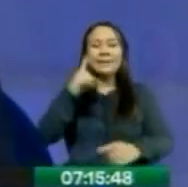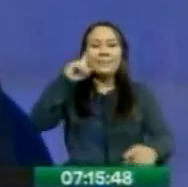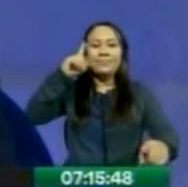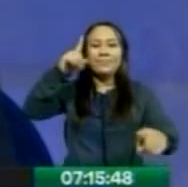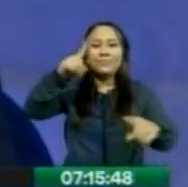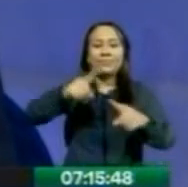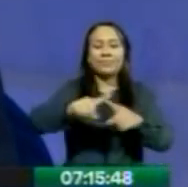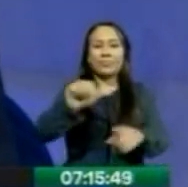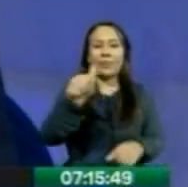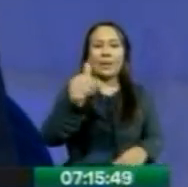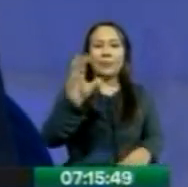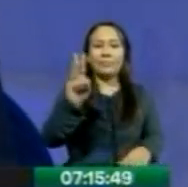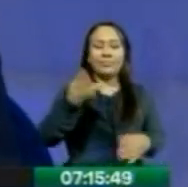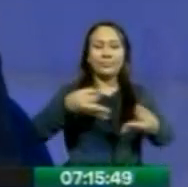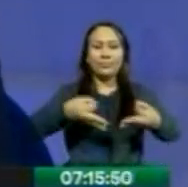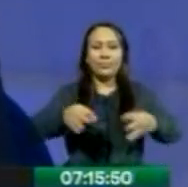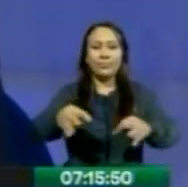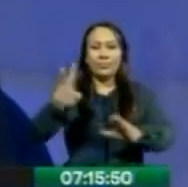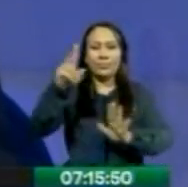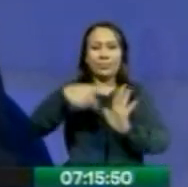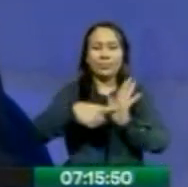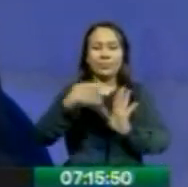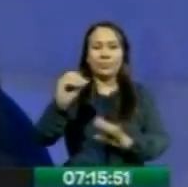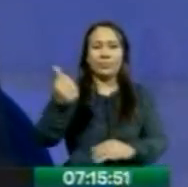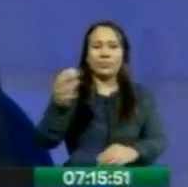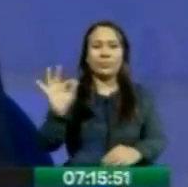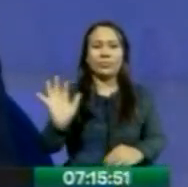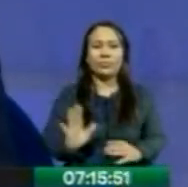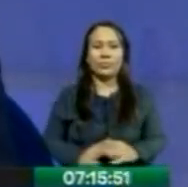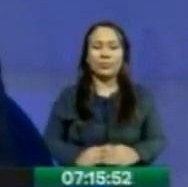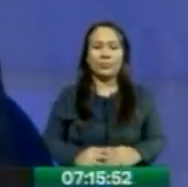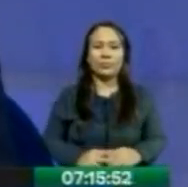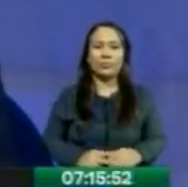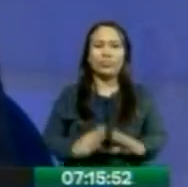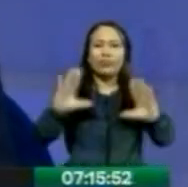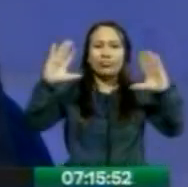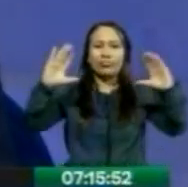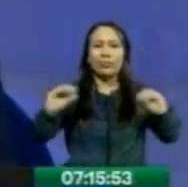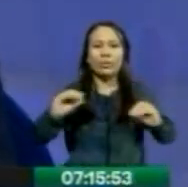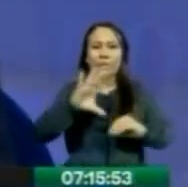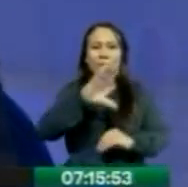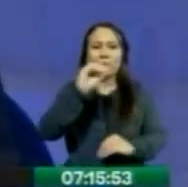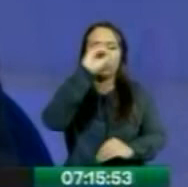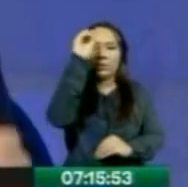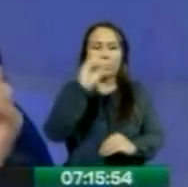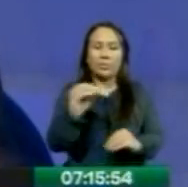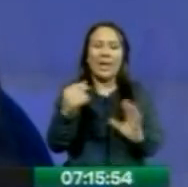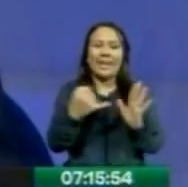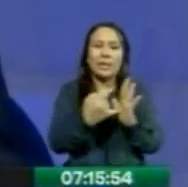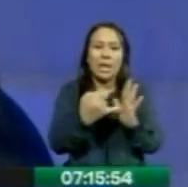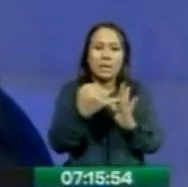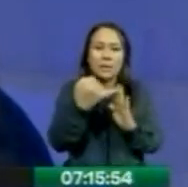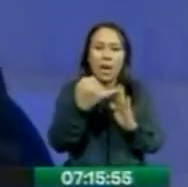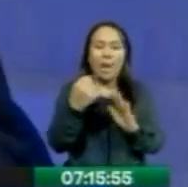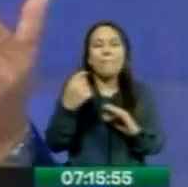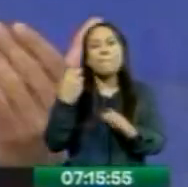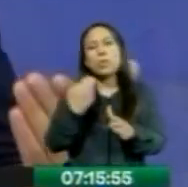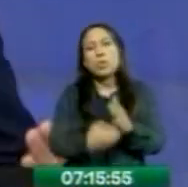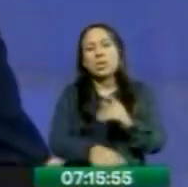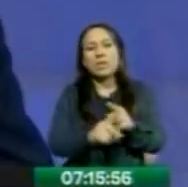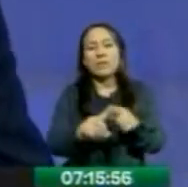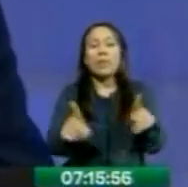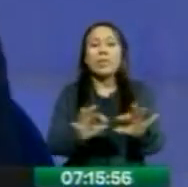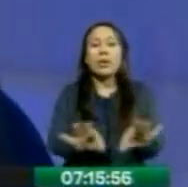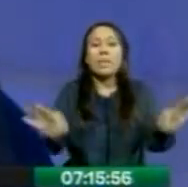el 16 de febrero del 2019 con una reducción del 50% de las multas, intereses o recargo. Pero lo